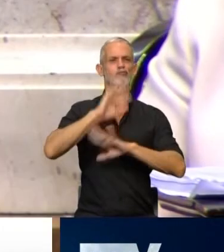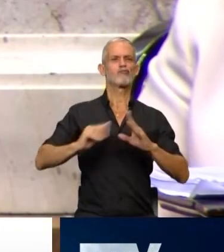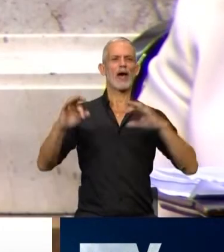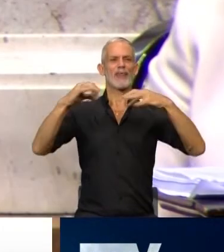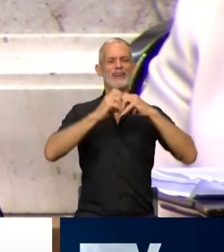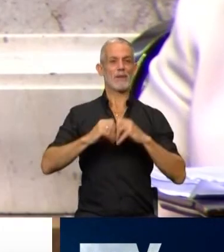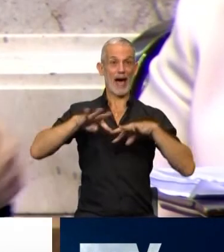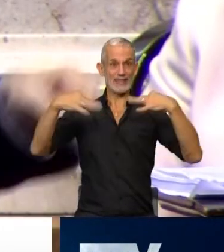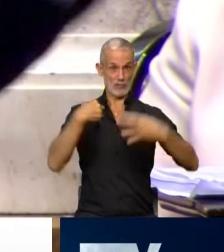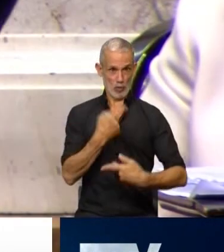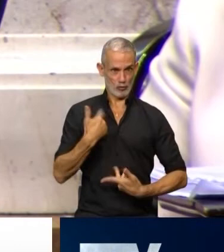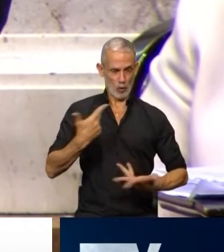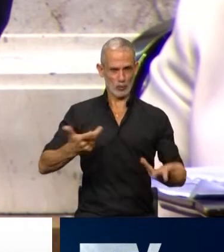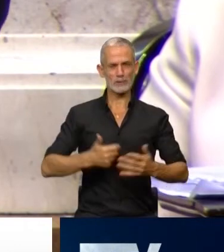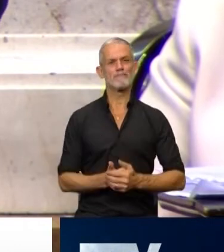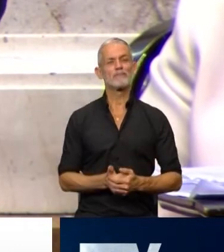debate. Donde